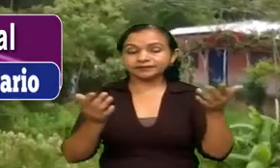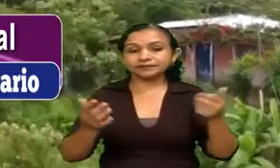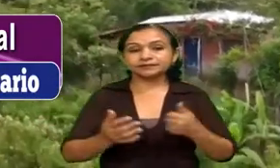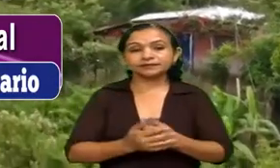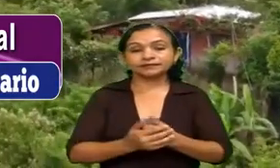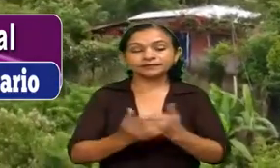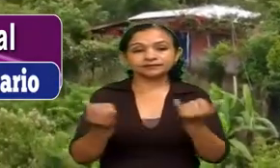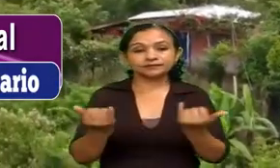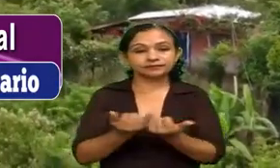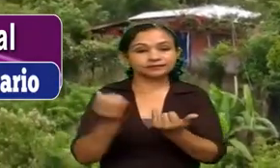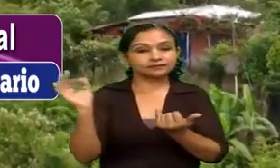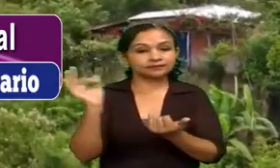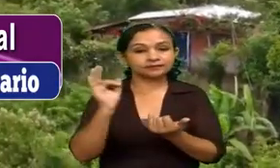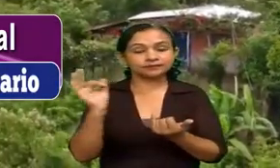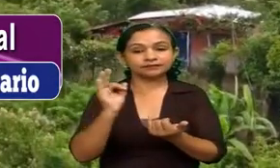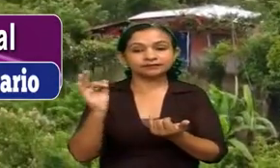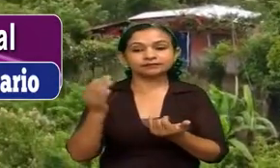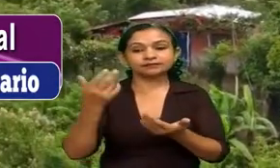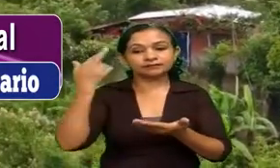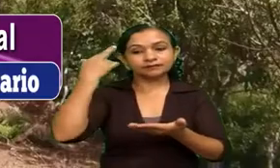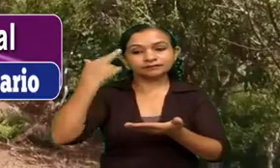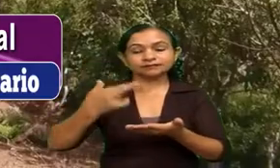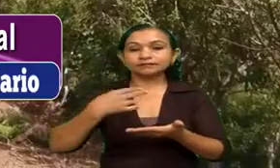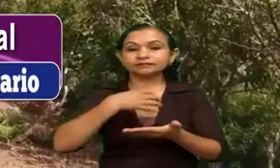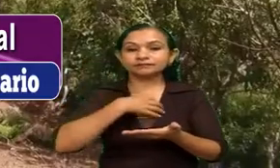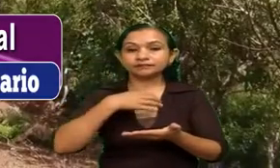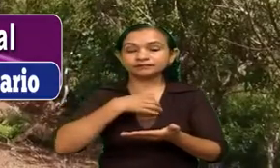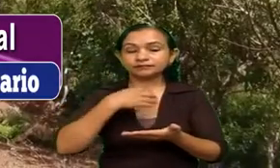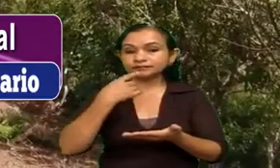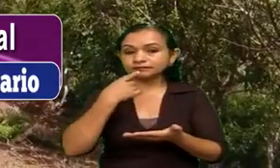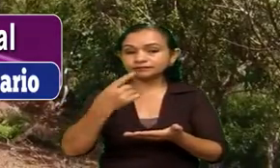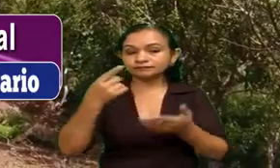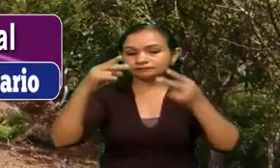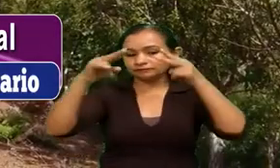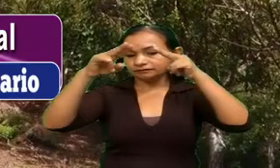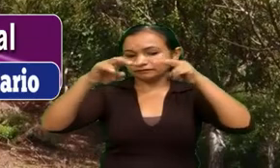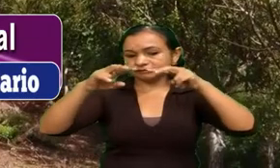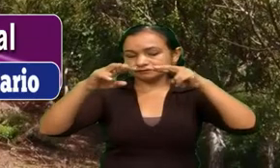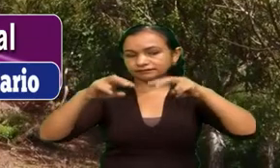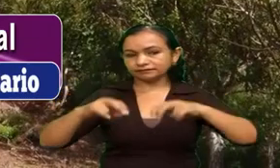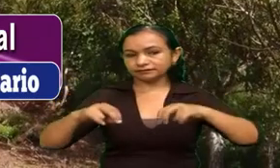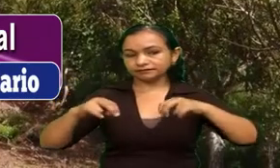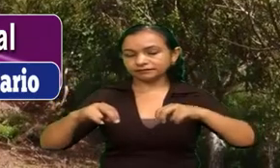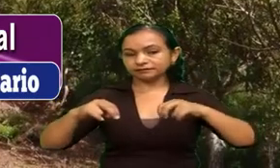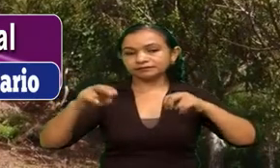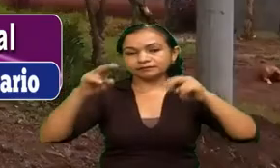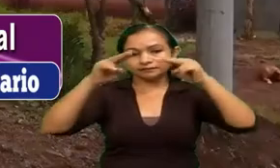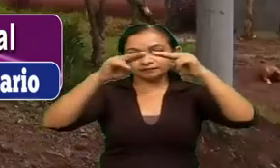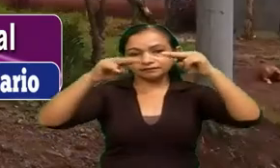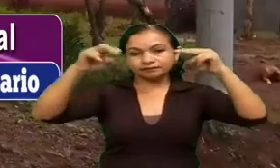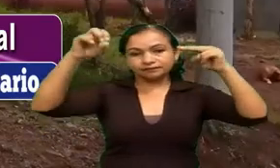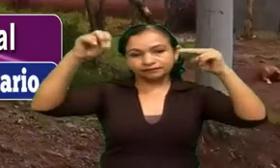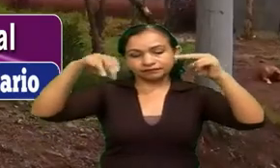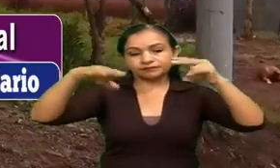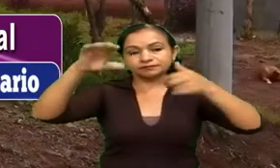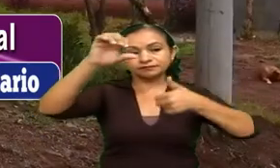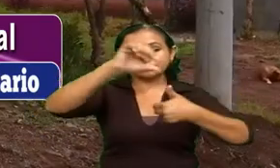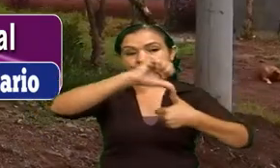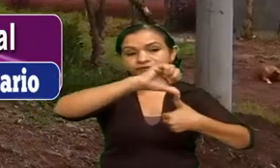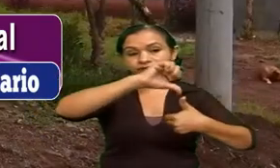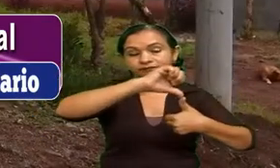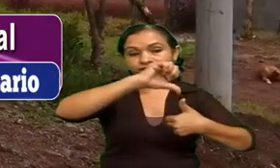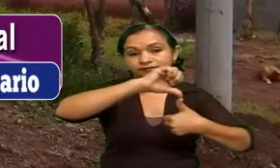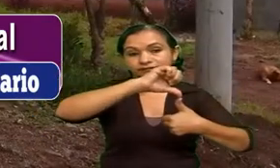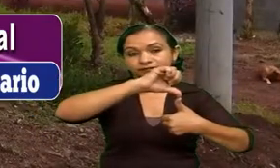de igual forma, nos corresponde en el análisis a nivel regional del sistema regional centroamericano